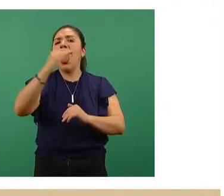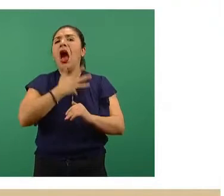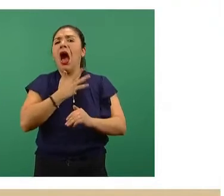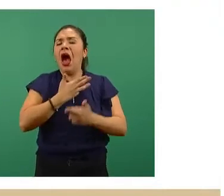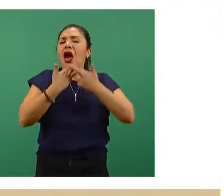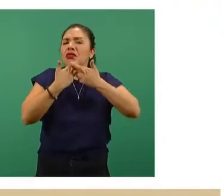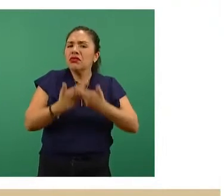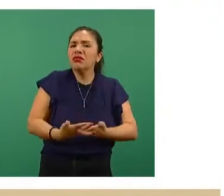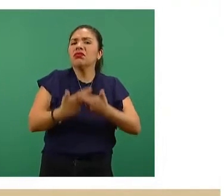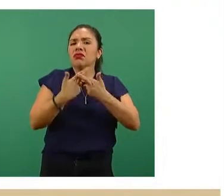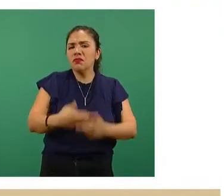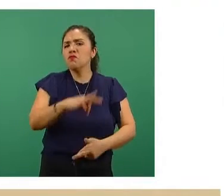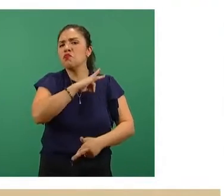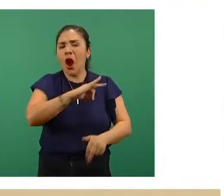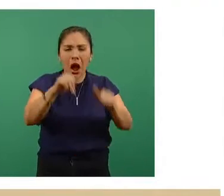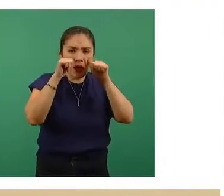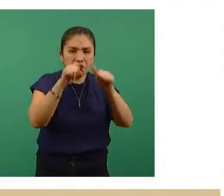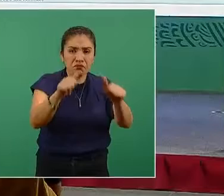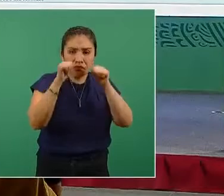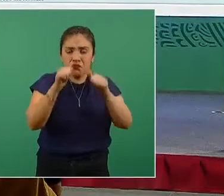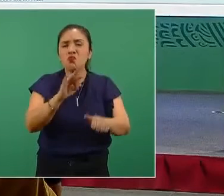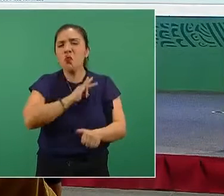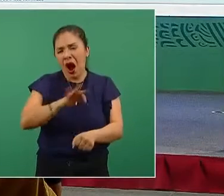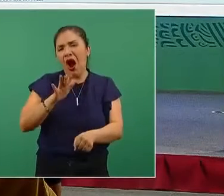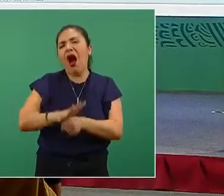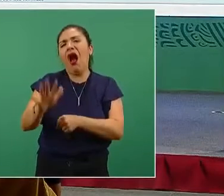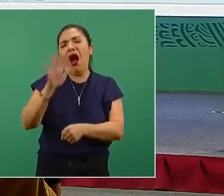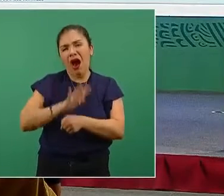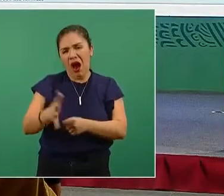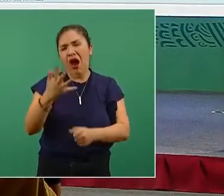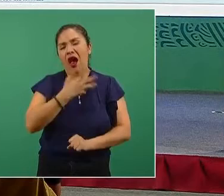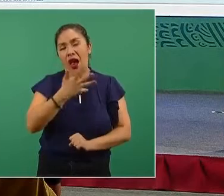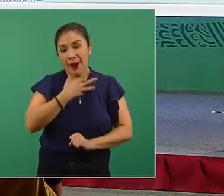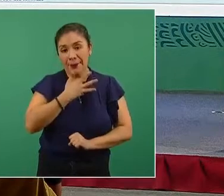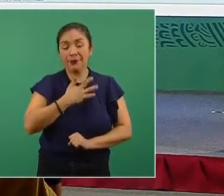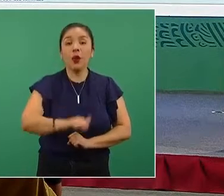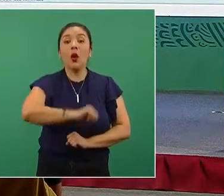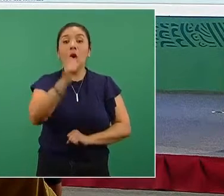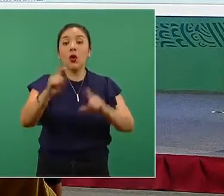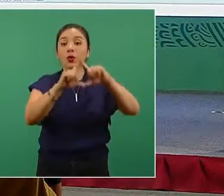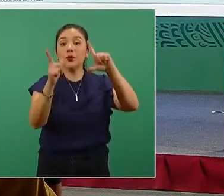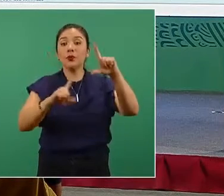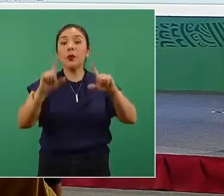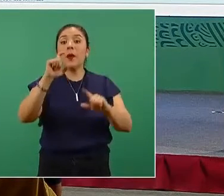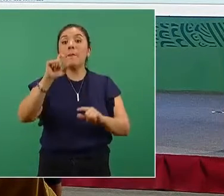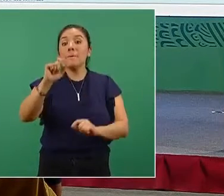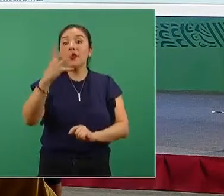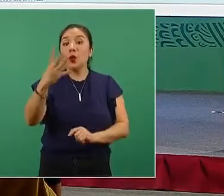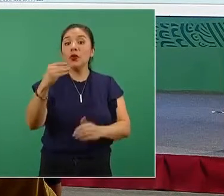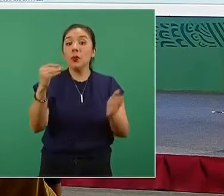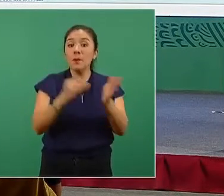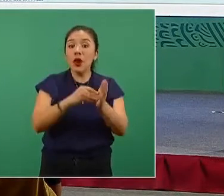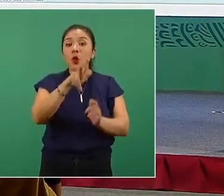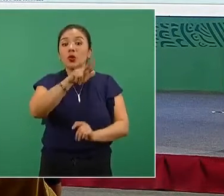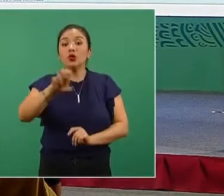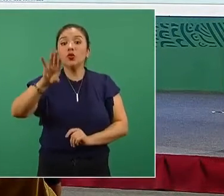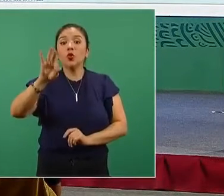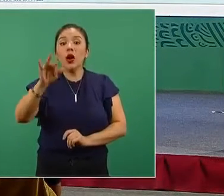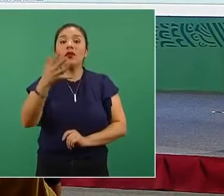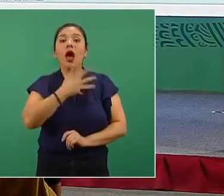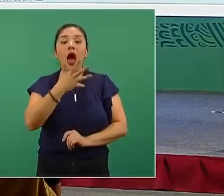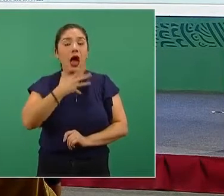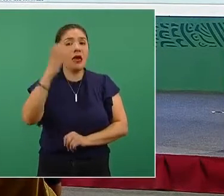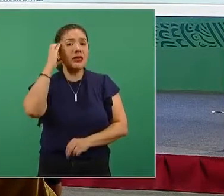de sus camas disponibles para poder atender a estos pacientes. A nivel nacional, 24.840 serían las